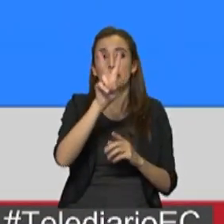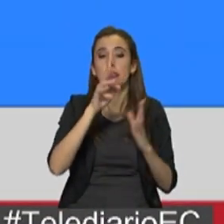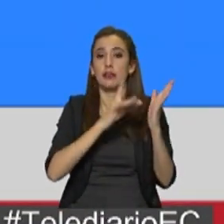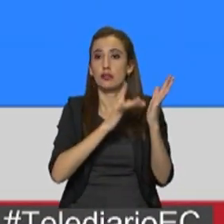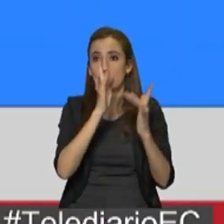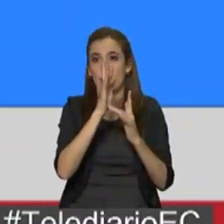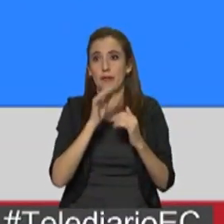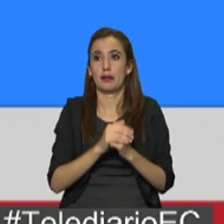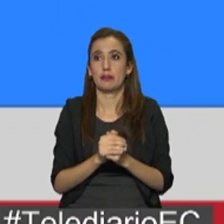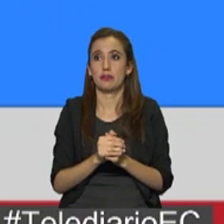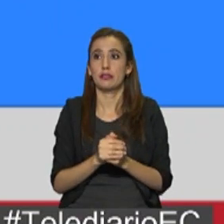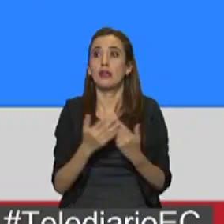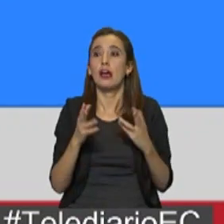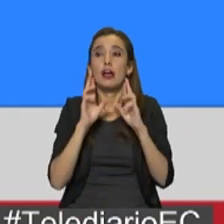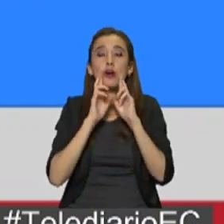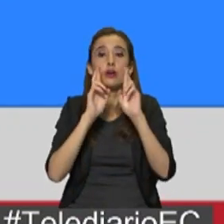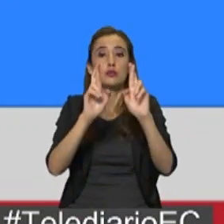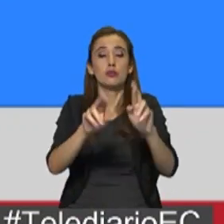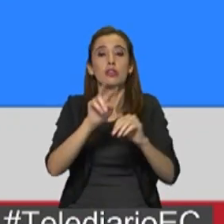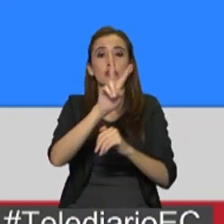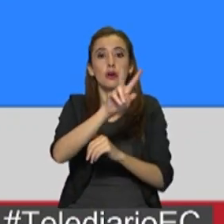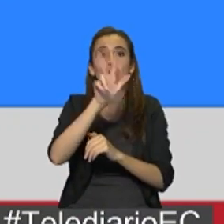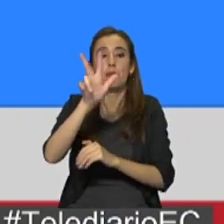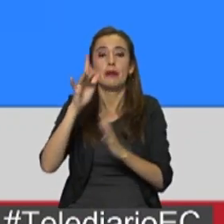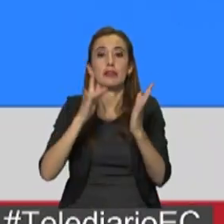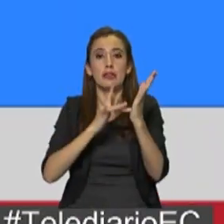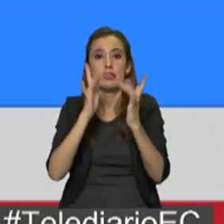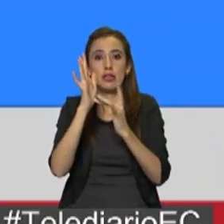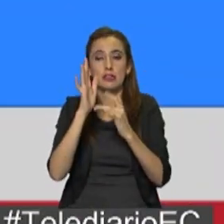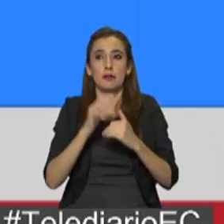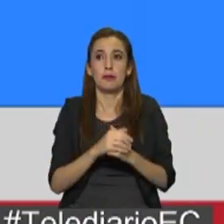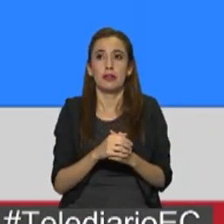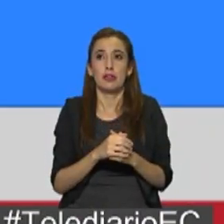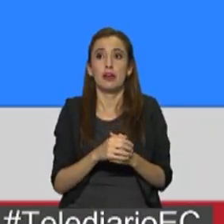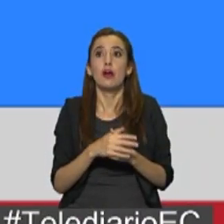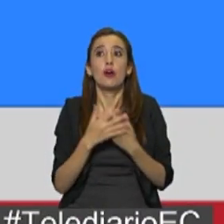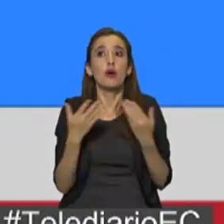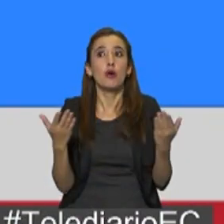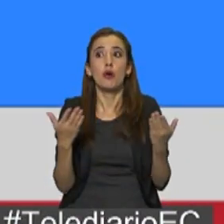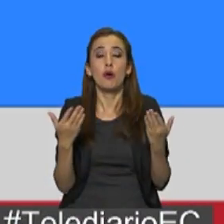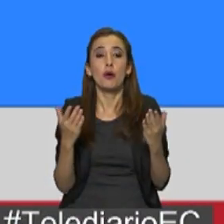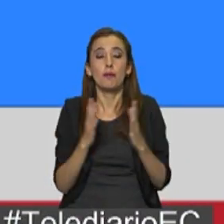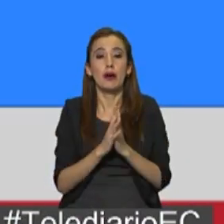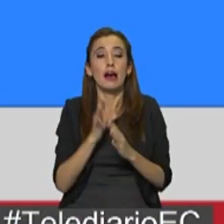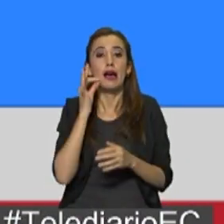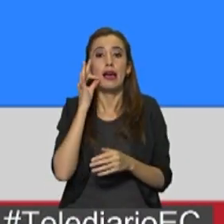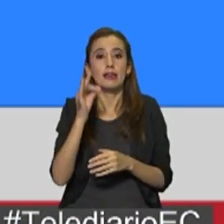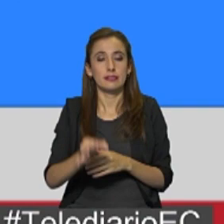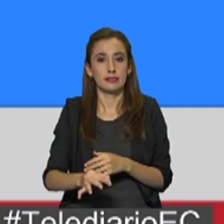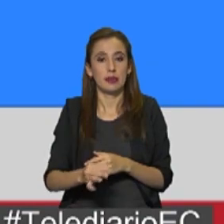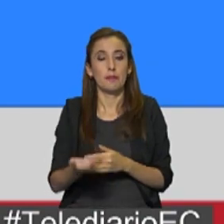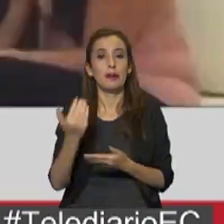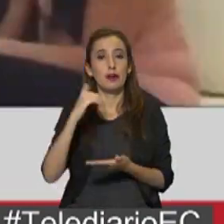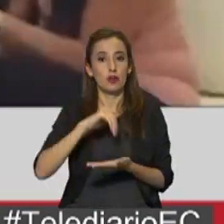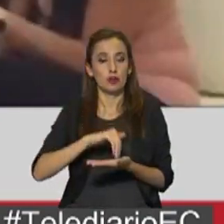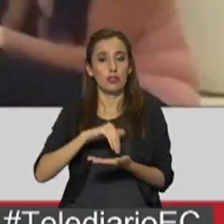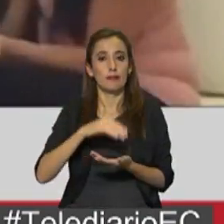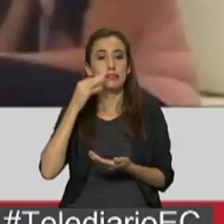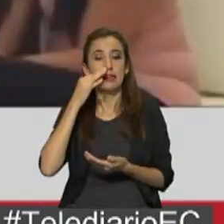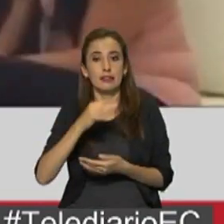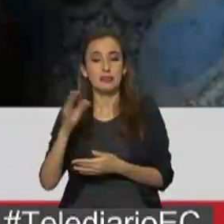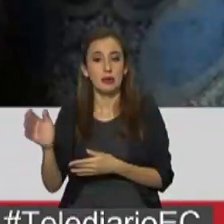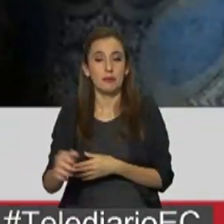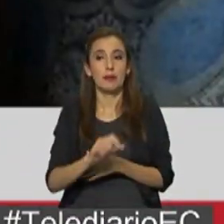y los resultados se publicarán el 23 mientras que los exámenes de gracias se realizarán el 29 de abril además